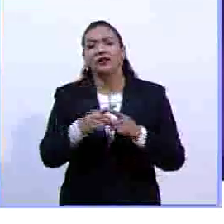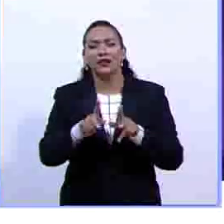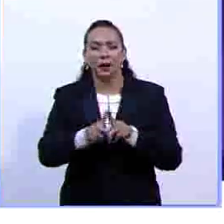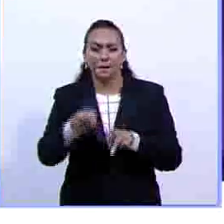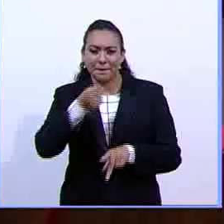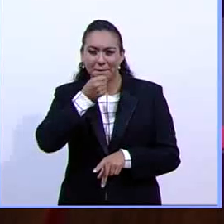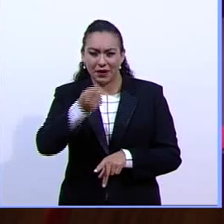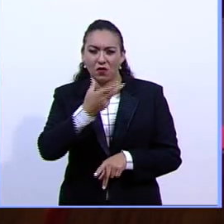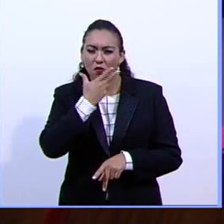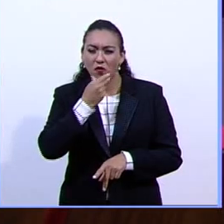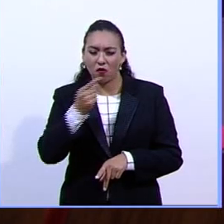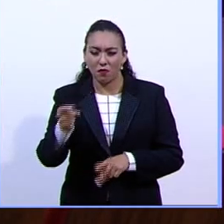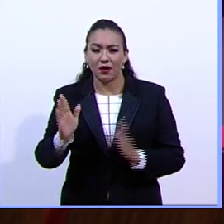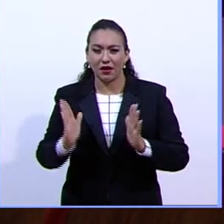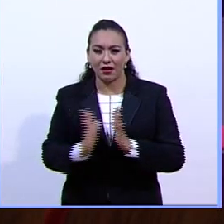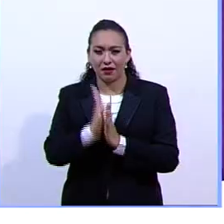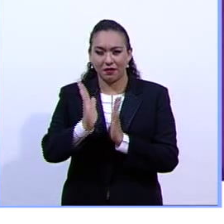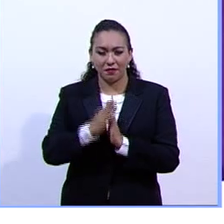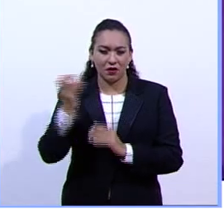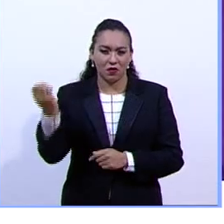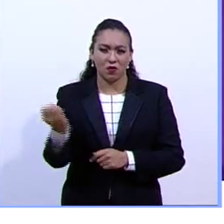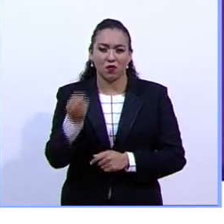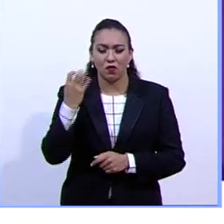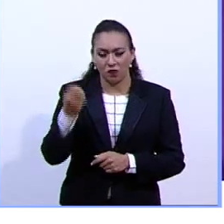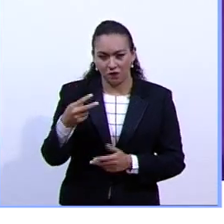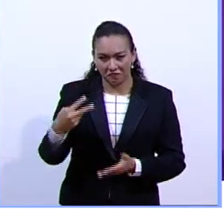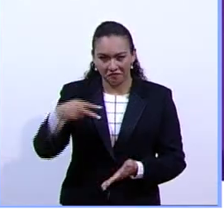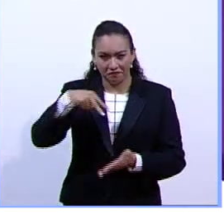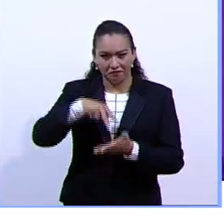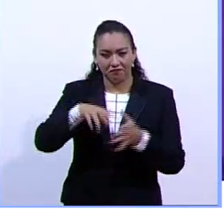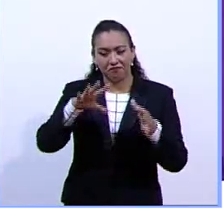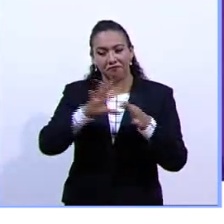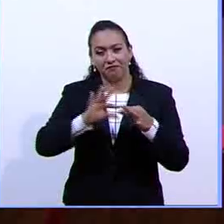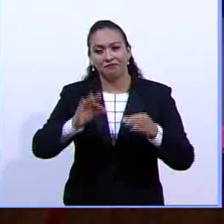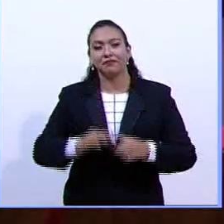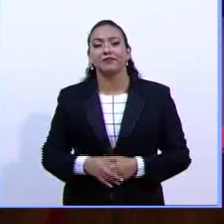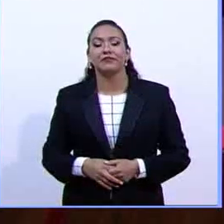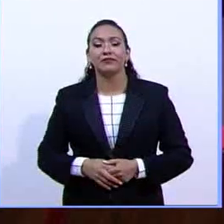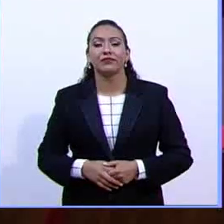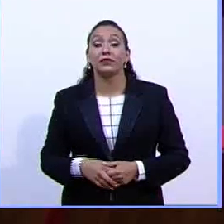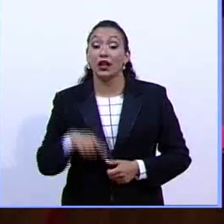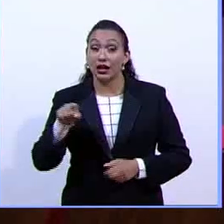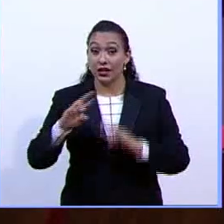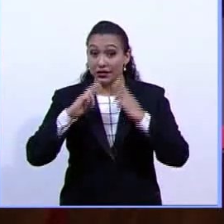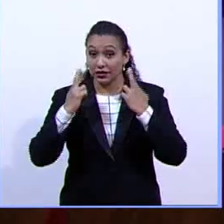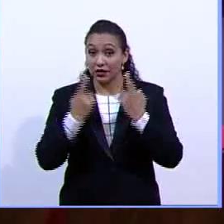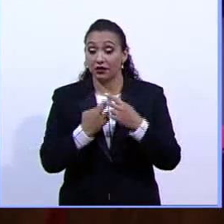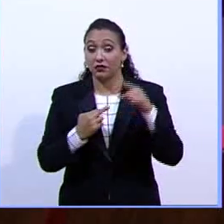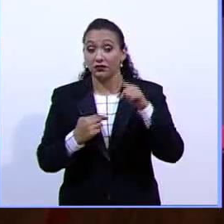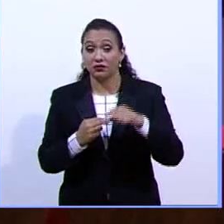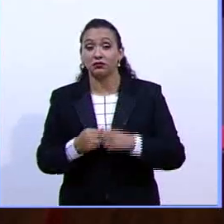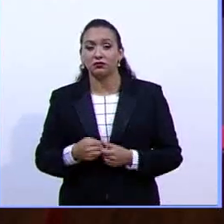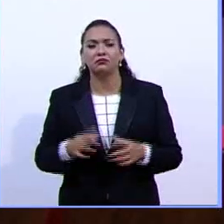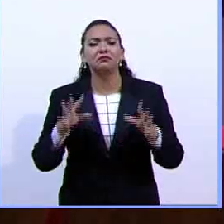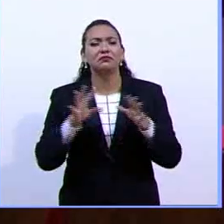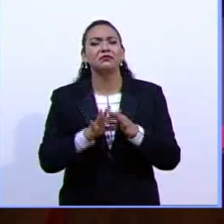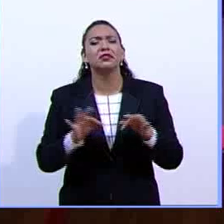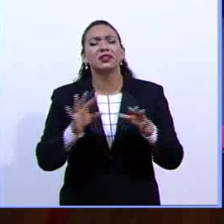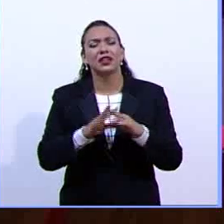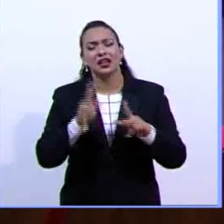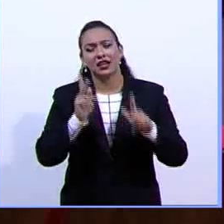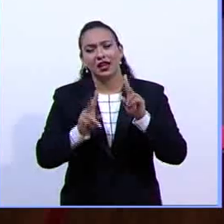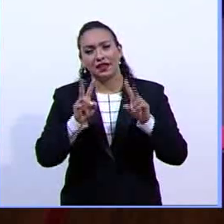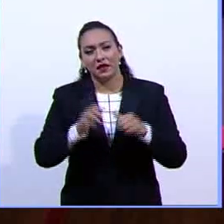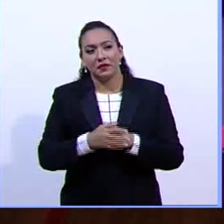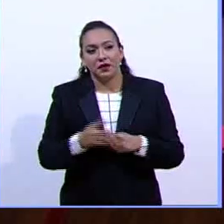Curcio al participar en el tercer Congreso de Estudios Norteamericanos en la UNAM. Durante el encuentro, en donde se abordó el tema El futuro